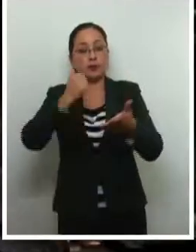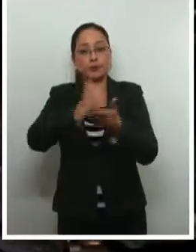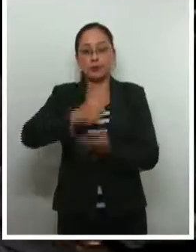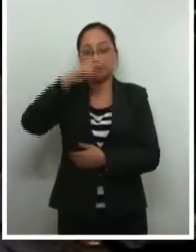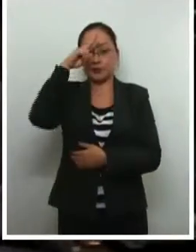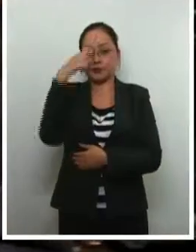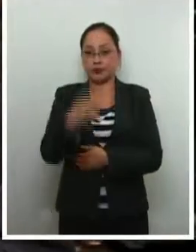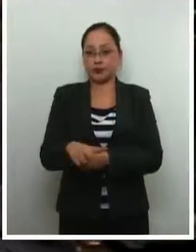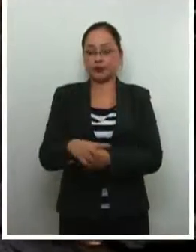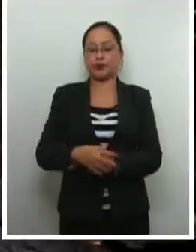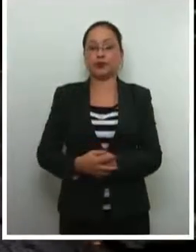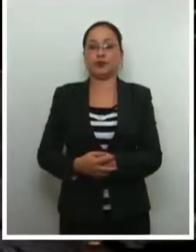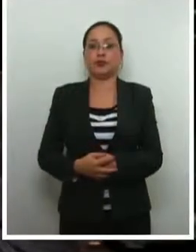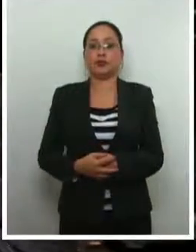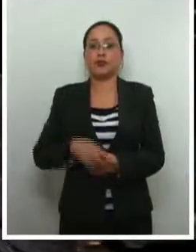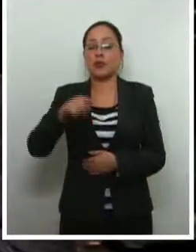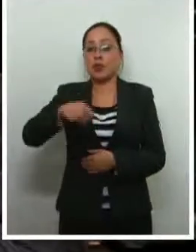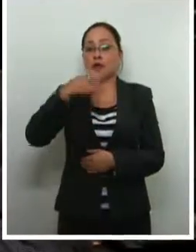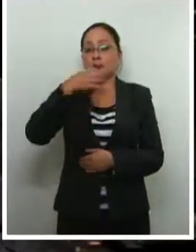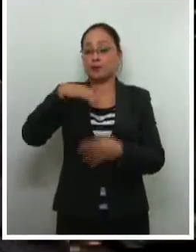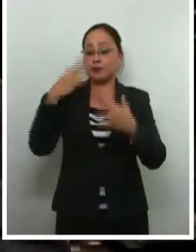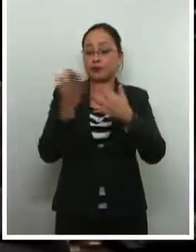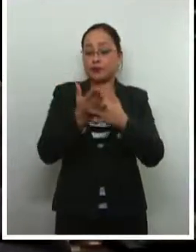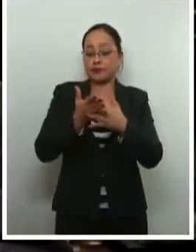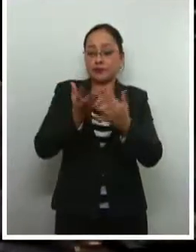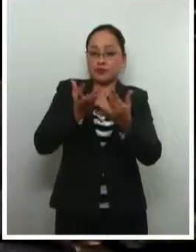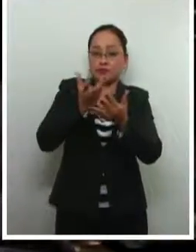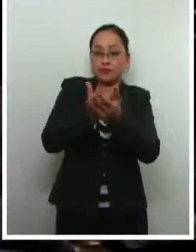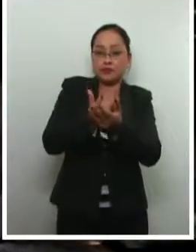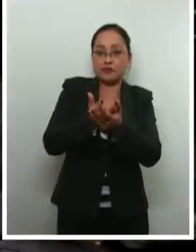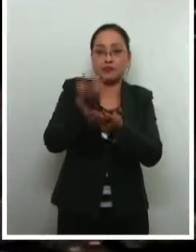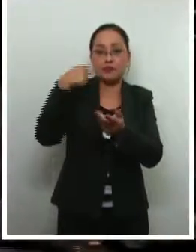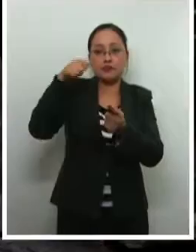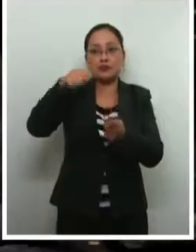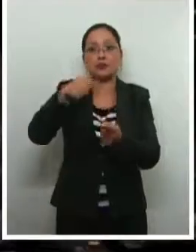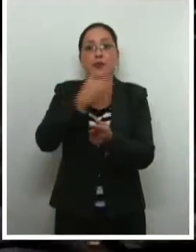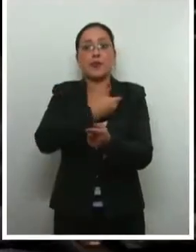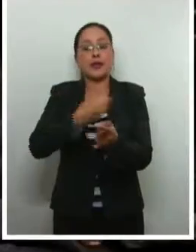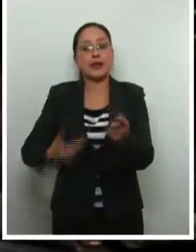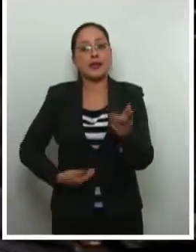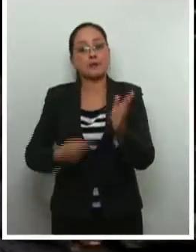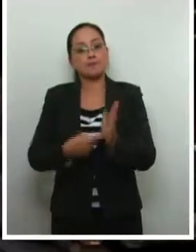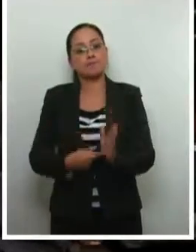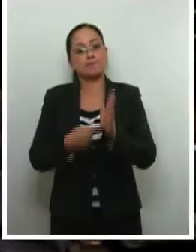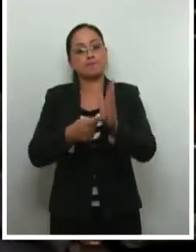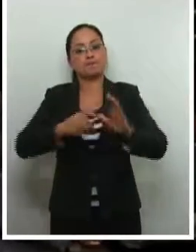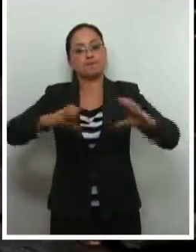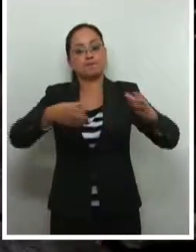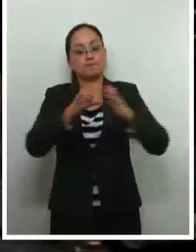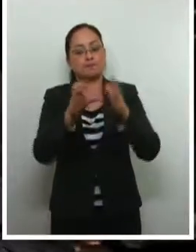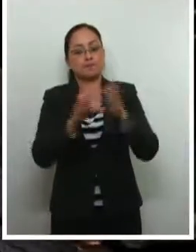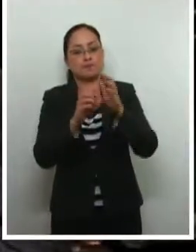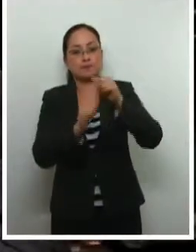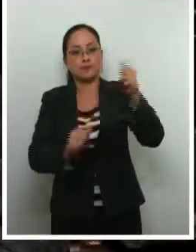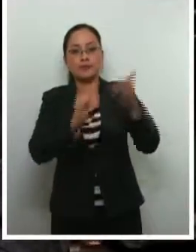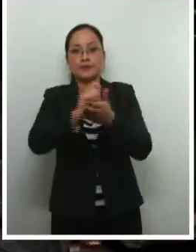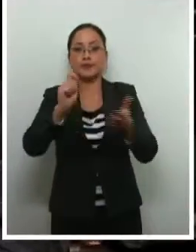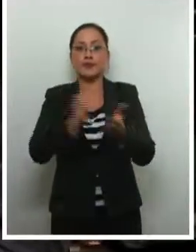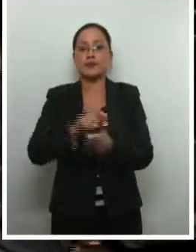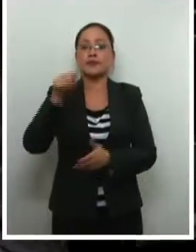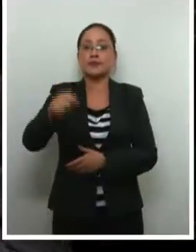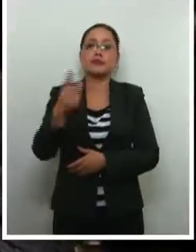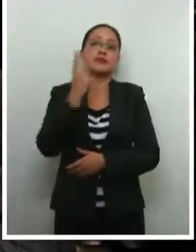de México. Se declaró un receso por parte del presidente de la Asamblea Constituyente, el